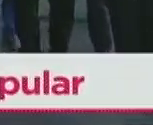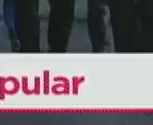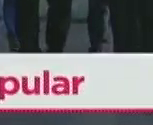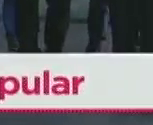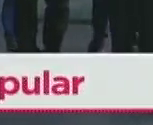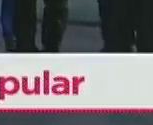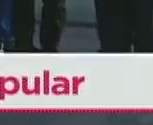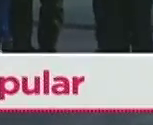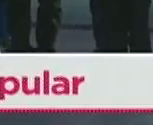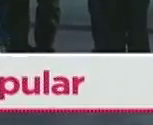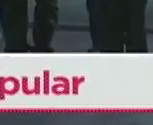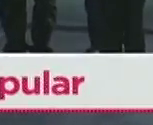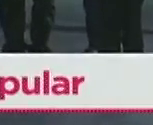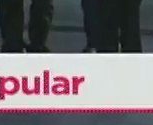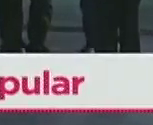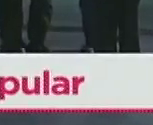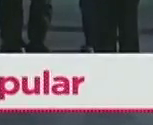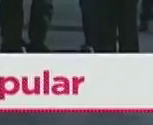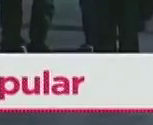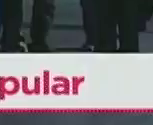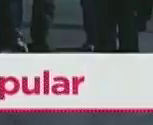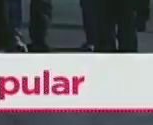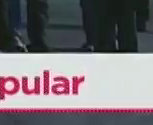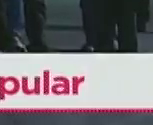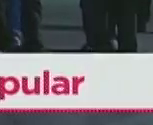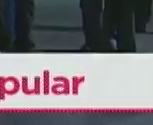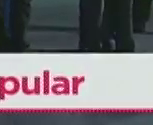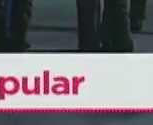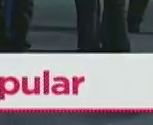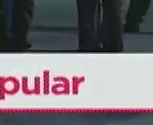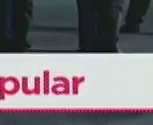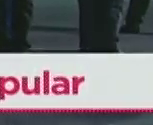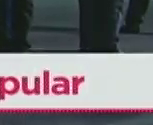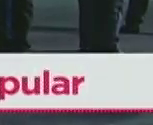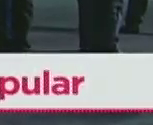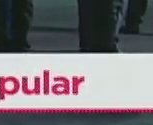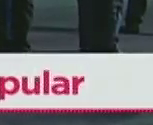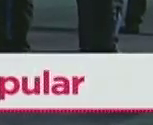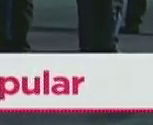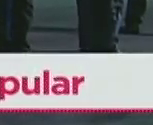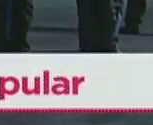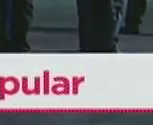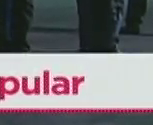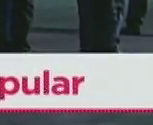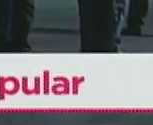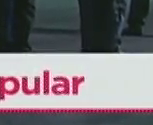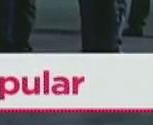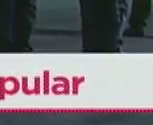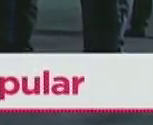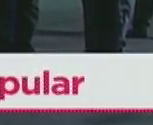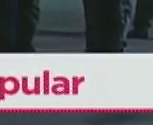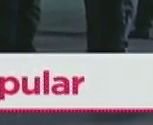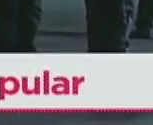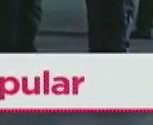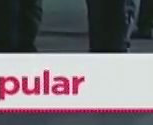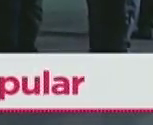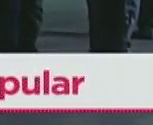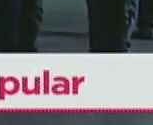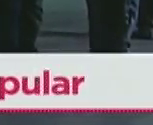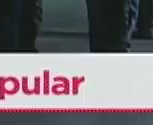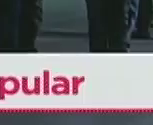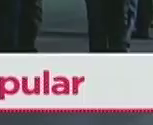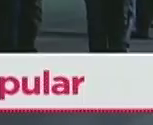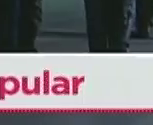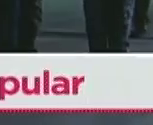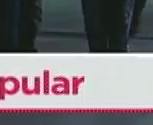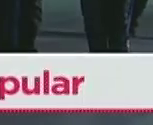Rodríguez, alcalde de Caracas, dirigente del Partido Socialista Unido de Venezuela. Y bueno, el rostro de este equipo victorioso habla por